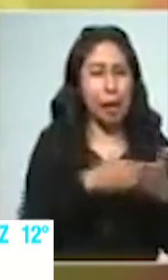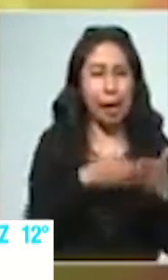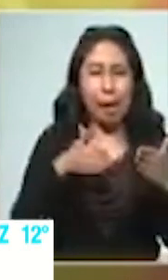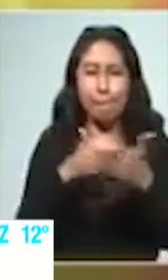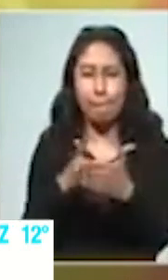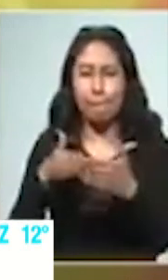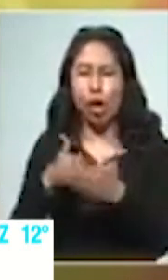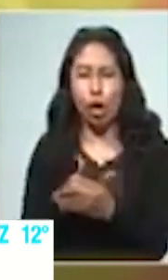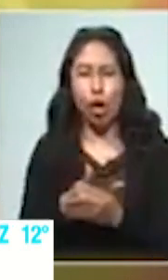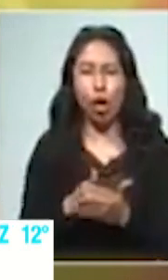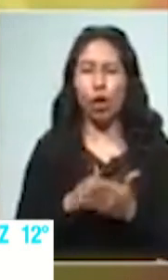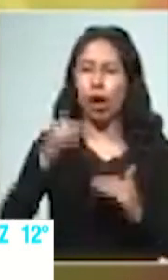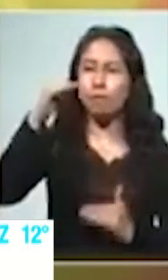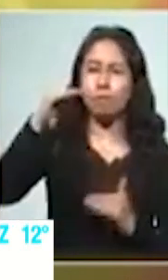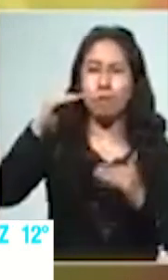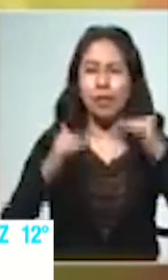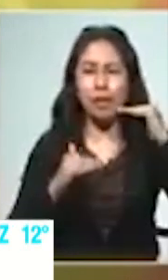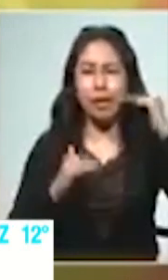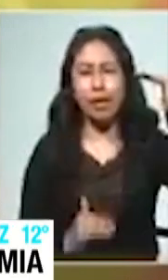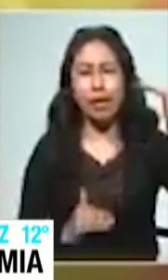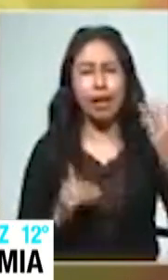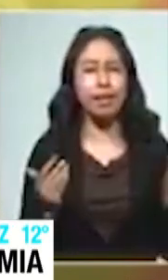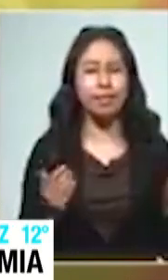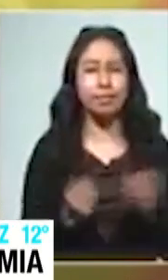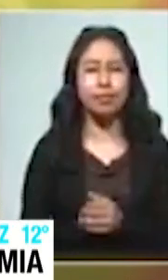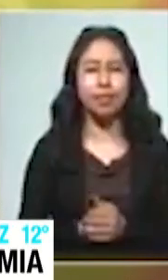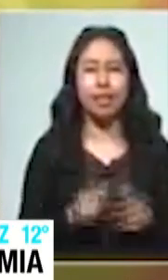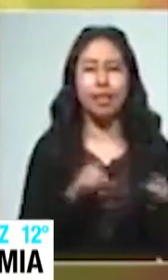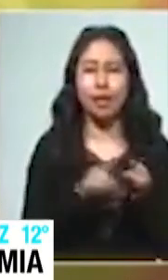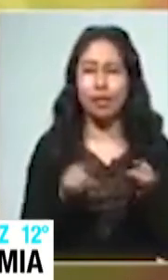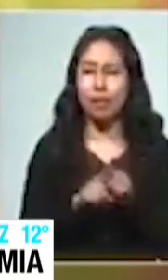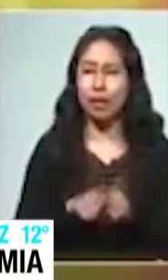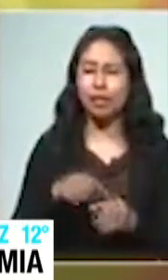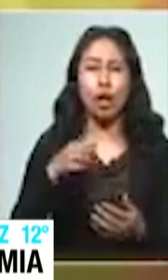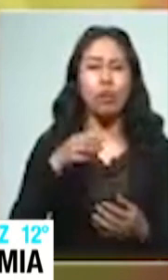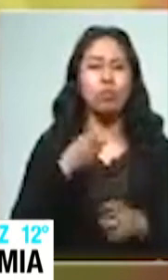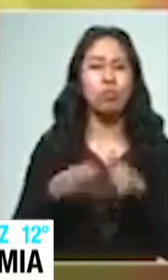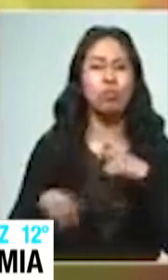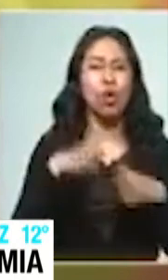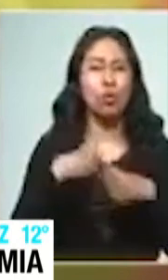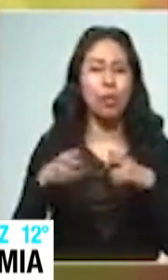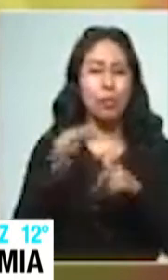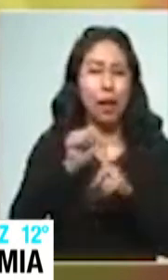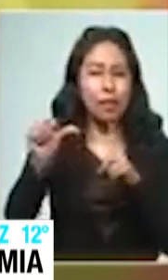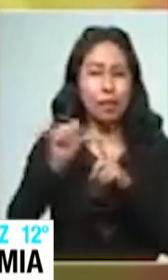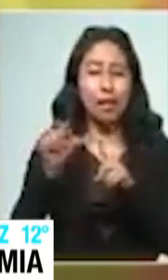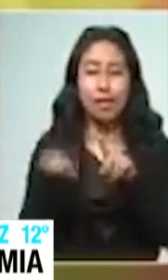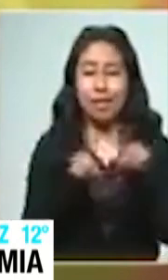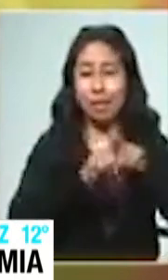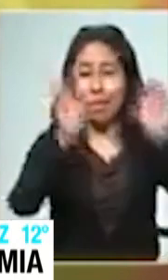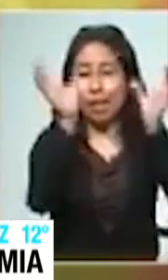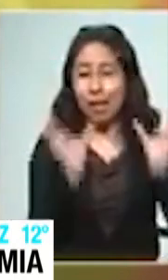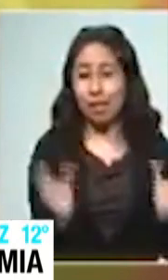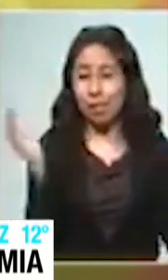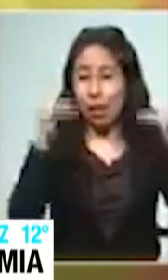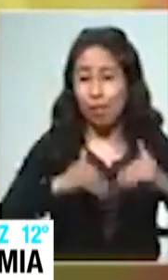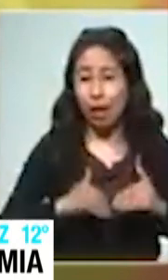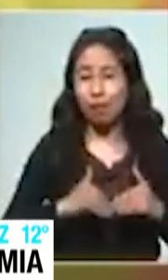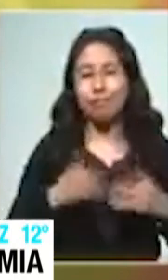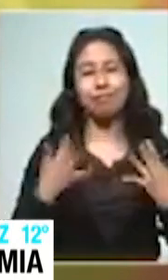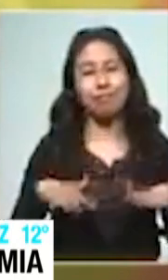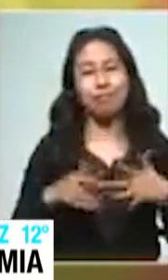social, desigualdades estructurales, degradación ambiental y, por supuesto, la crisis climática han desnudado